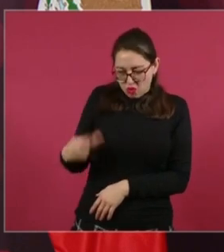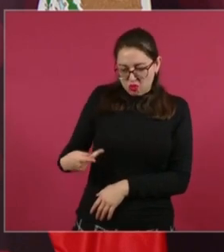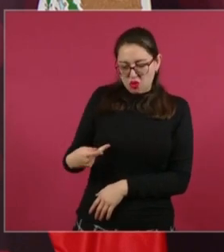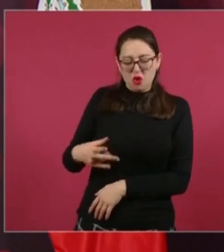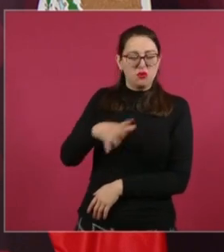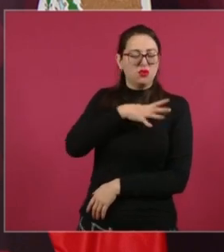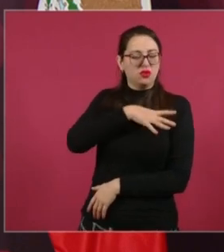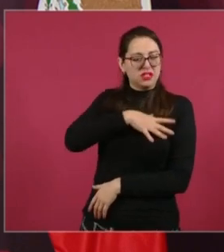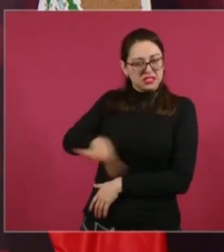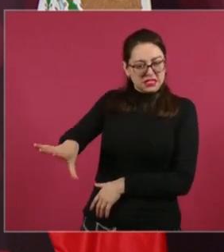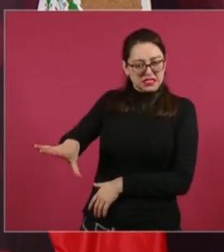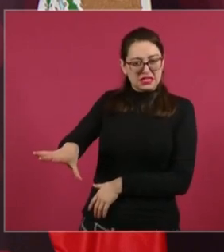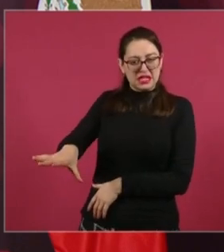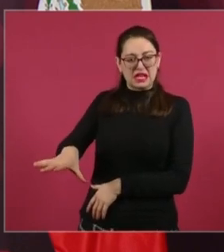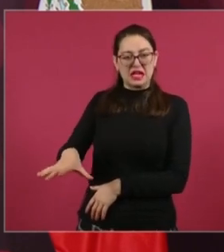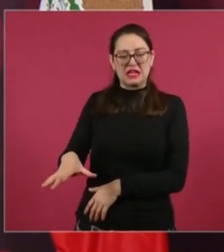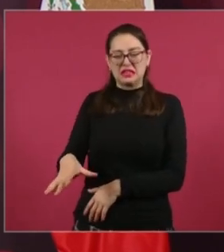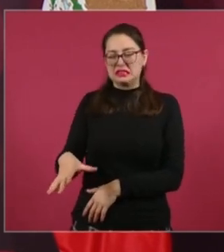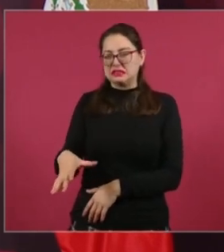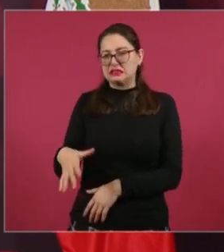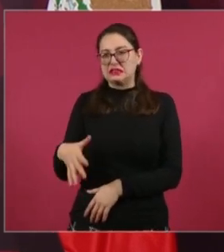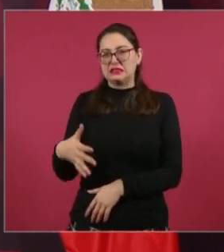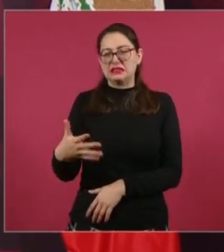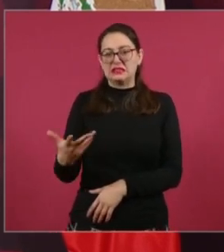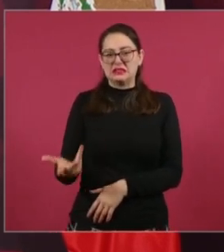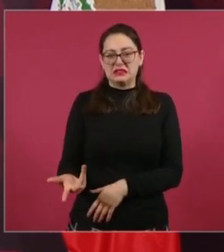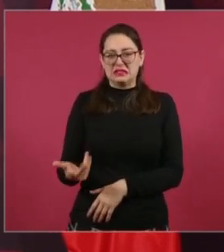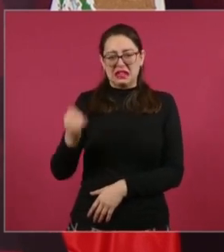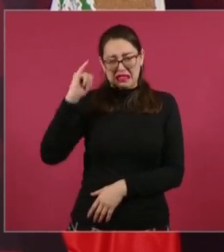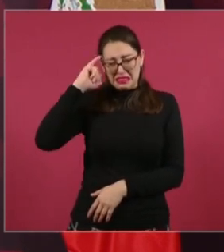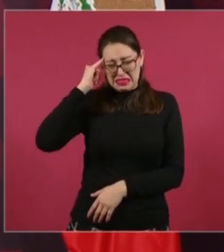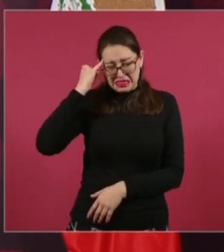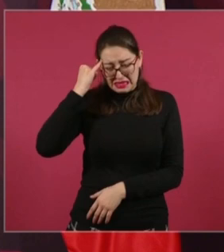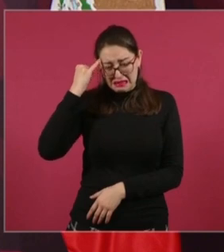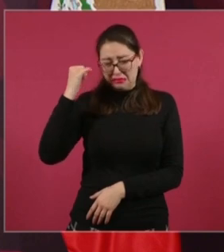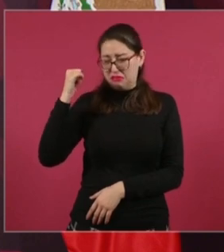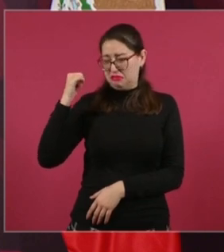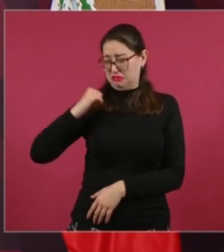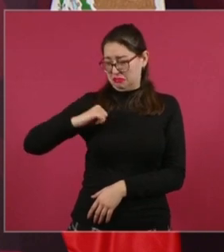despreciar nuestros orígenes,